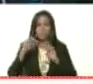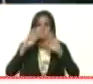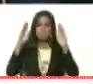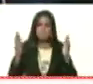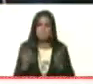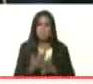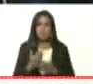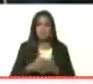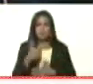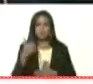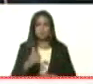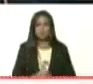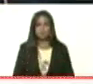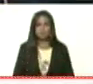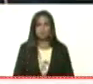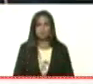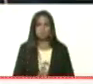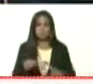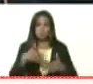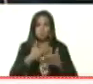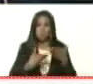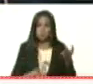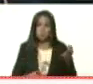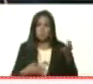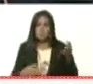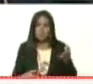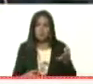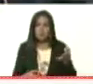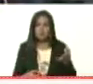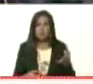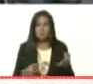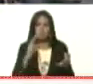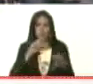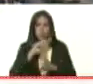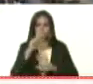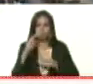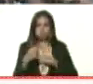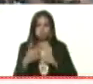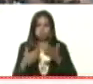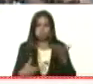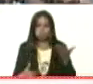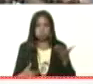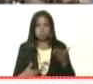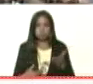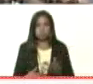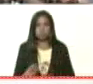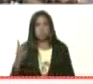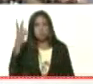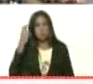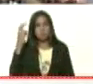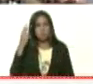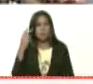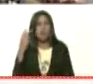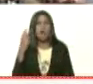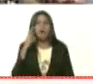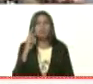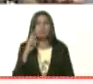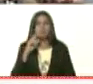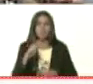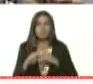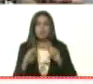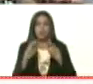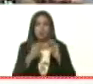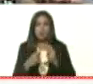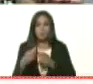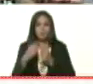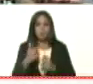Me hicieron llegar un documento muy completo, de análisis económico, planes,